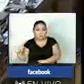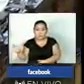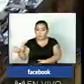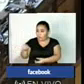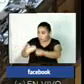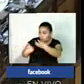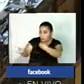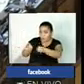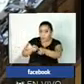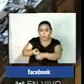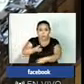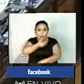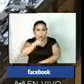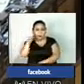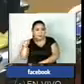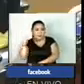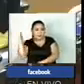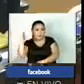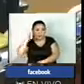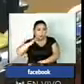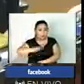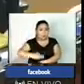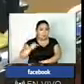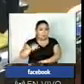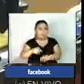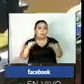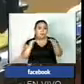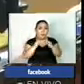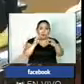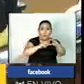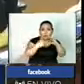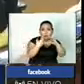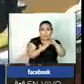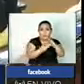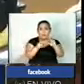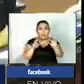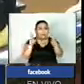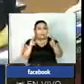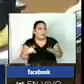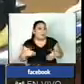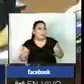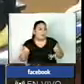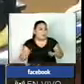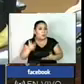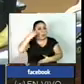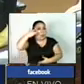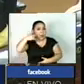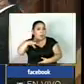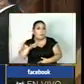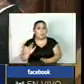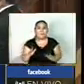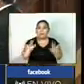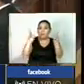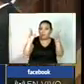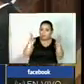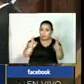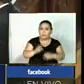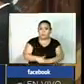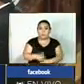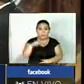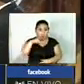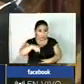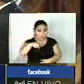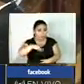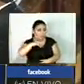ha estado informando durante todo el día a través también de las redes sociales de Noticiero Hechos sobre lo que ha pasado. Como por ejemplo lo siguiente. Esta